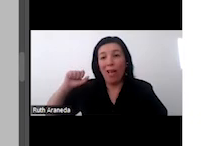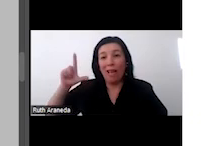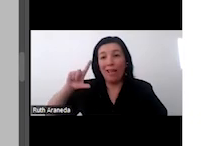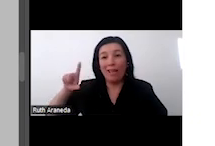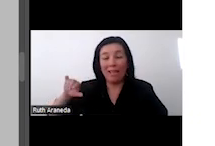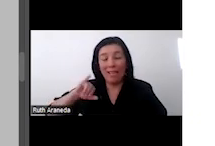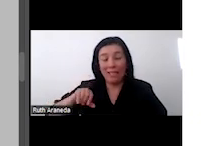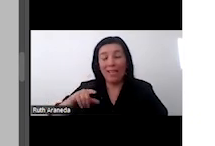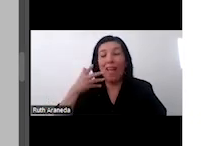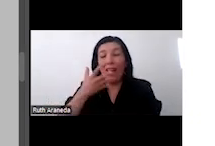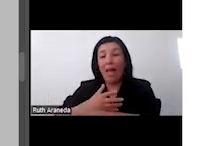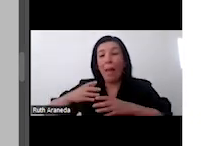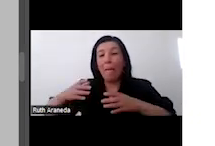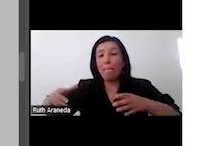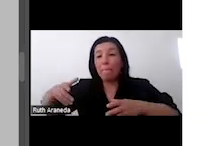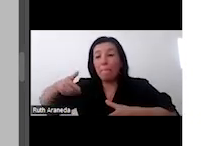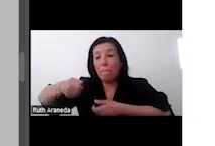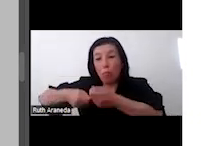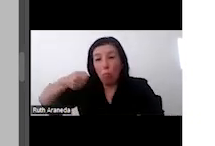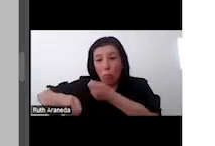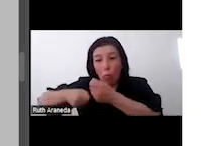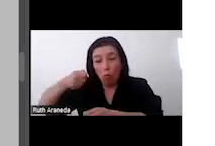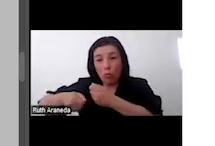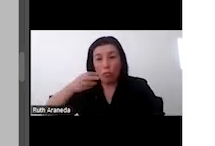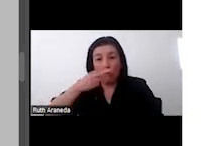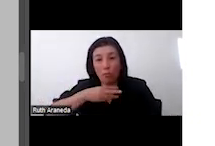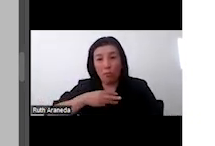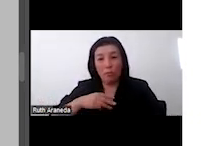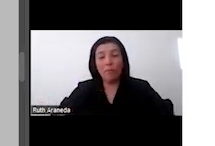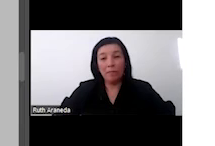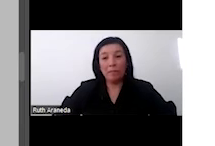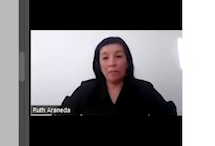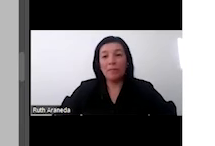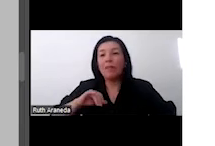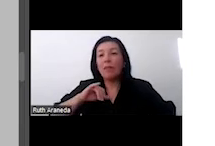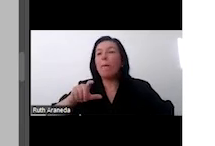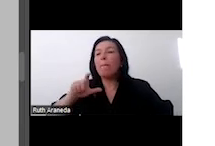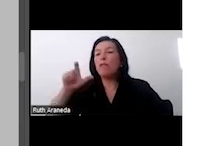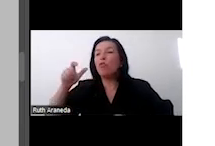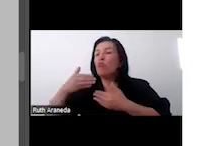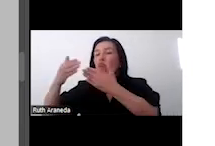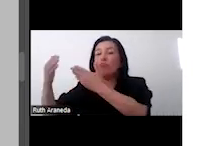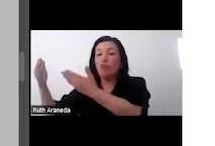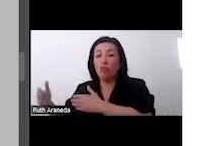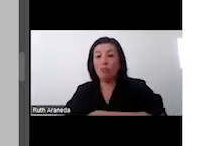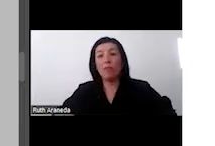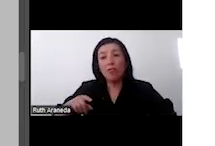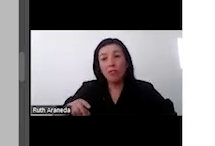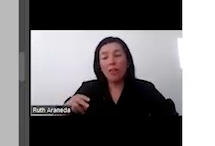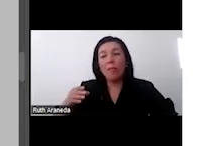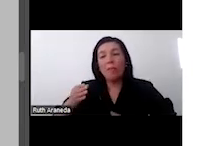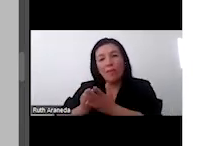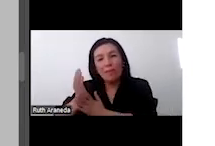abastecer el agua potable, no ocupa agua como de las compañías. Entonces se empieza como a construir una cultura en torno al río